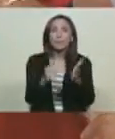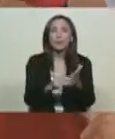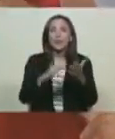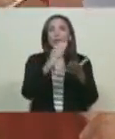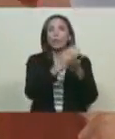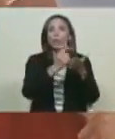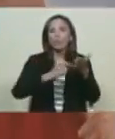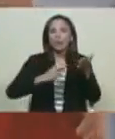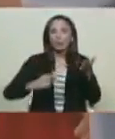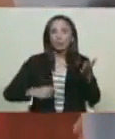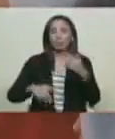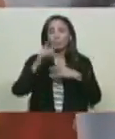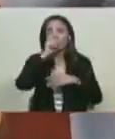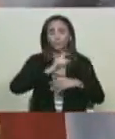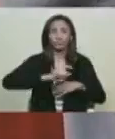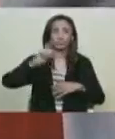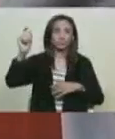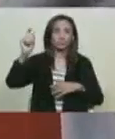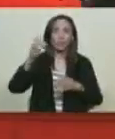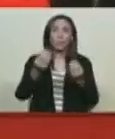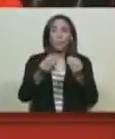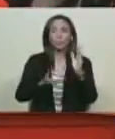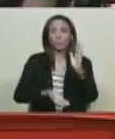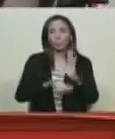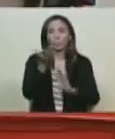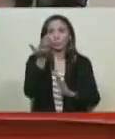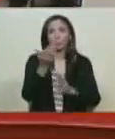una cifra récord en Venezuela.